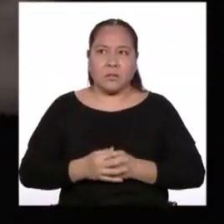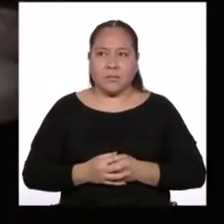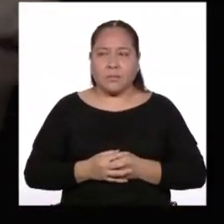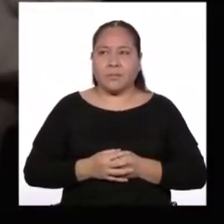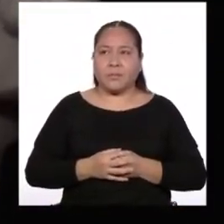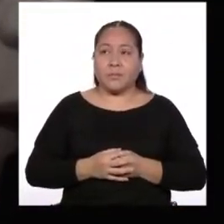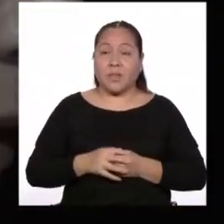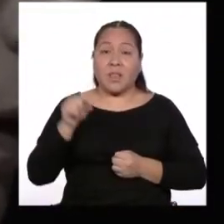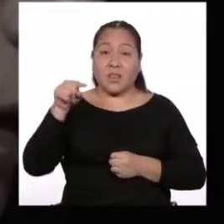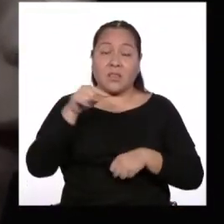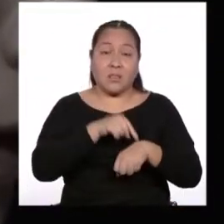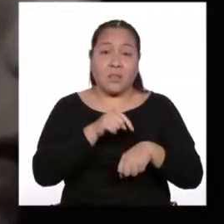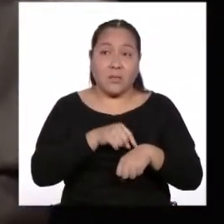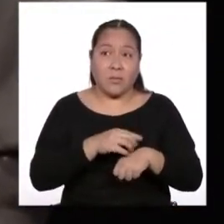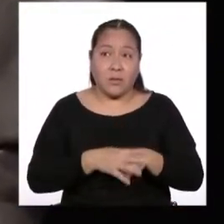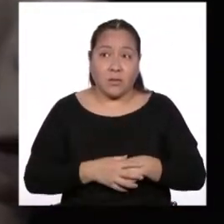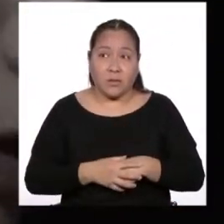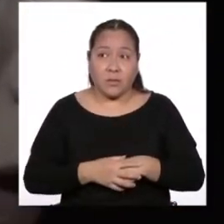En ese momento,